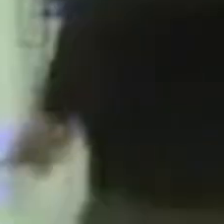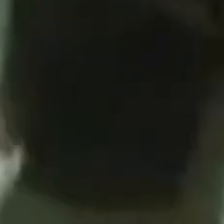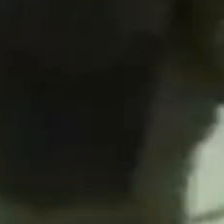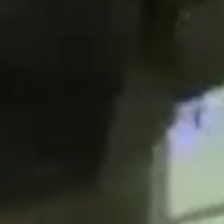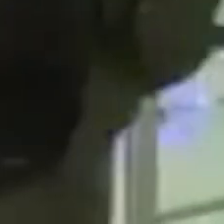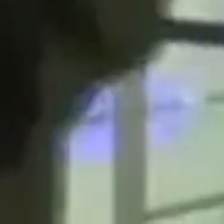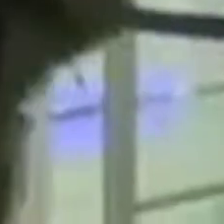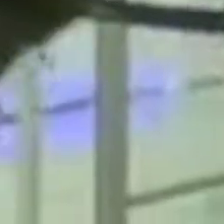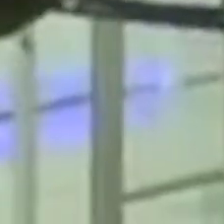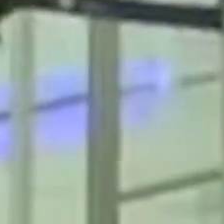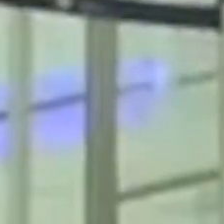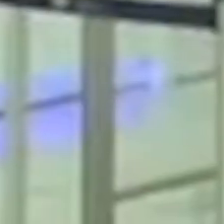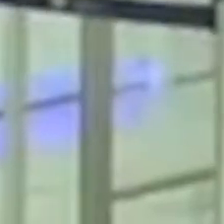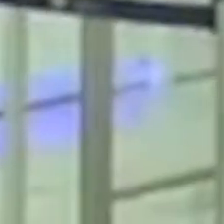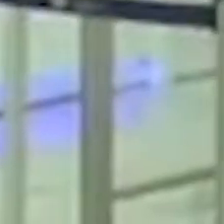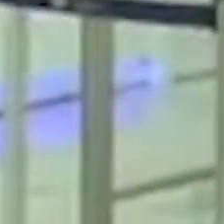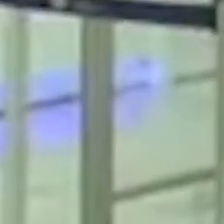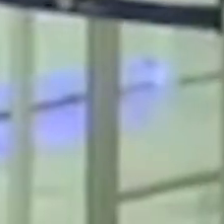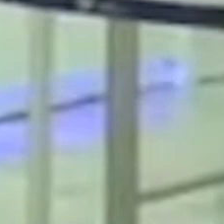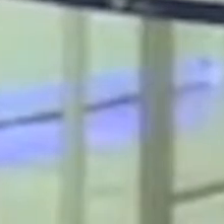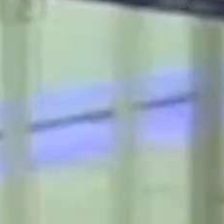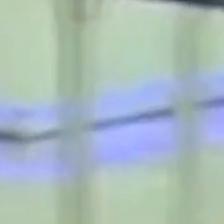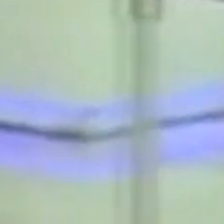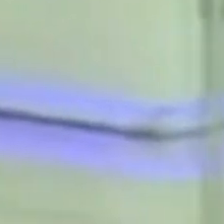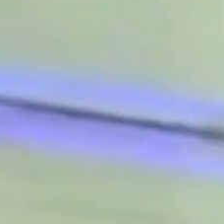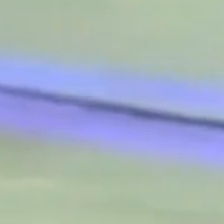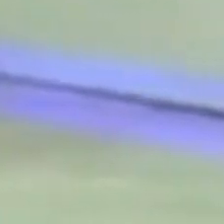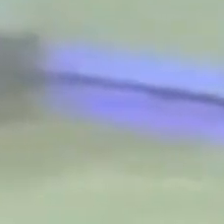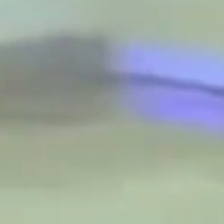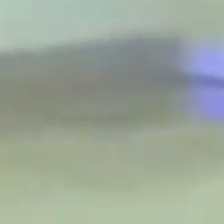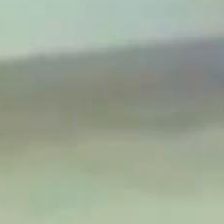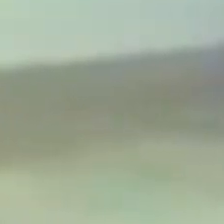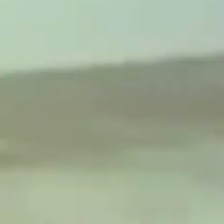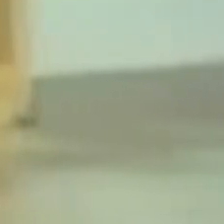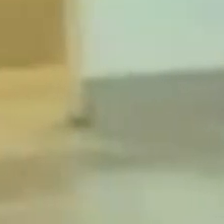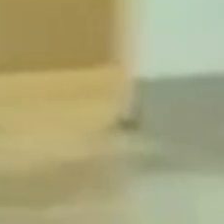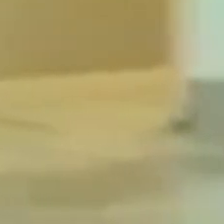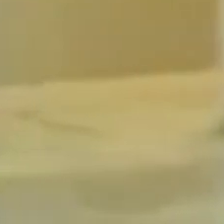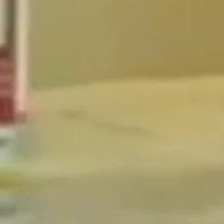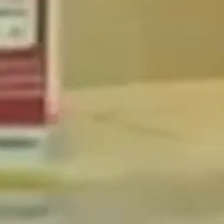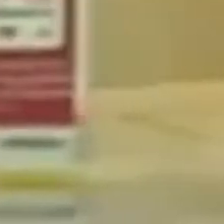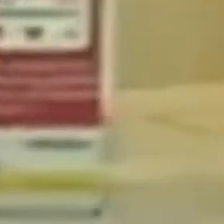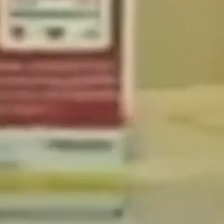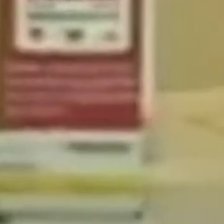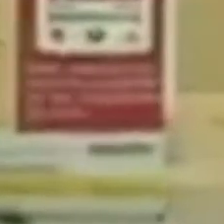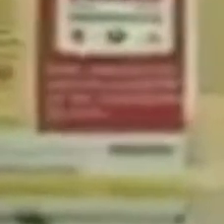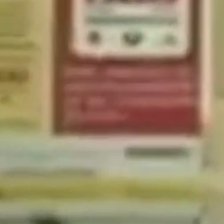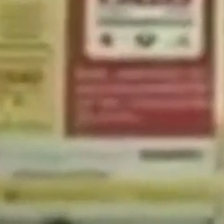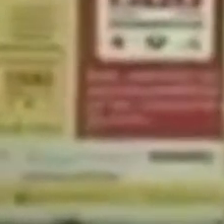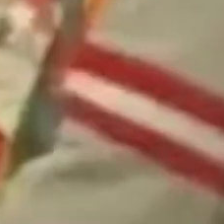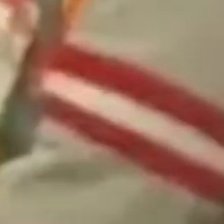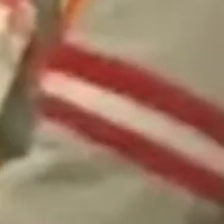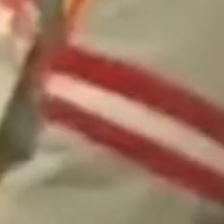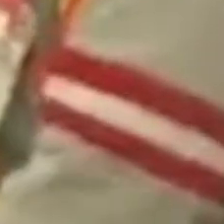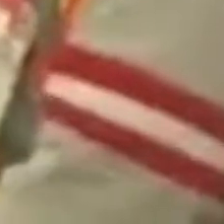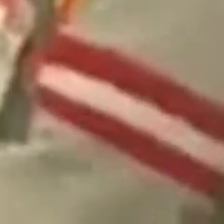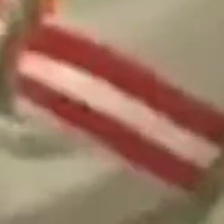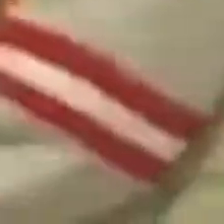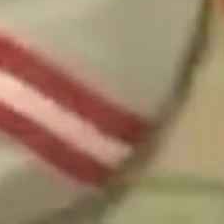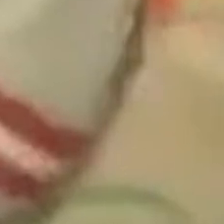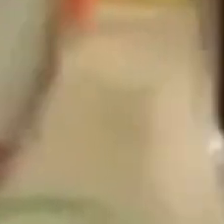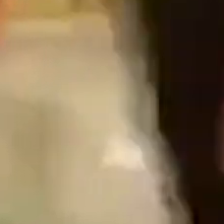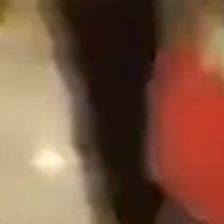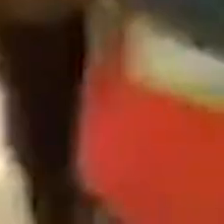pertenecen a la Secretaría de Salud, 28 al Instituto Mexicano del Seguro Social, 9 al ISSSTESON y 4 a la Secretaría de la Defensa